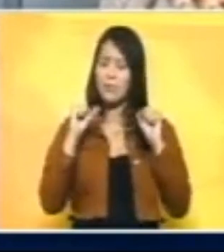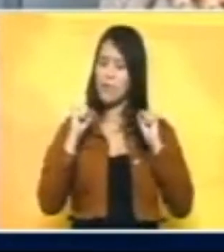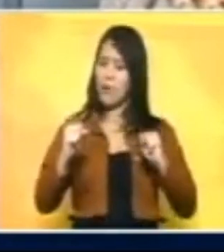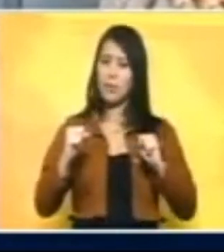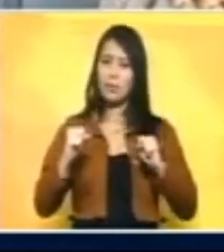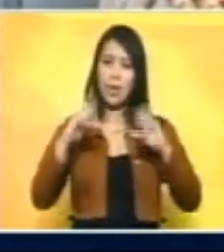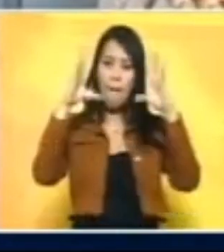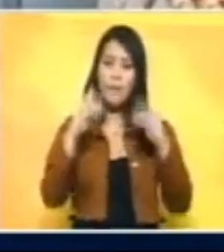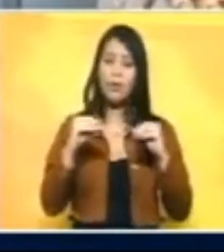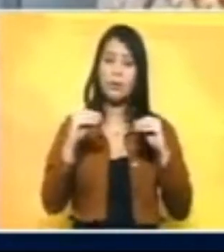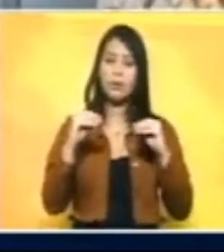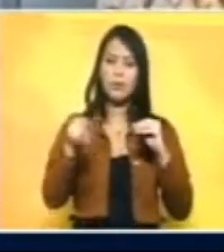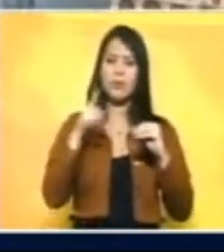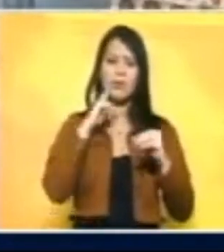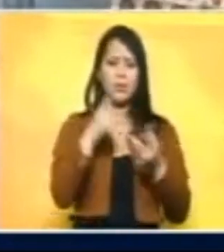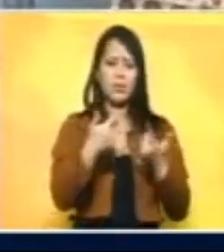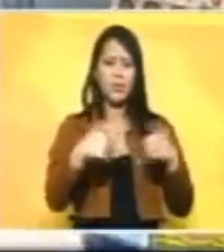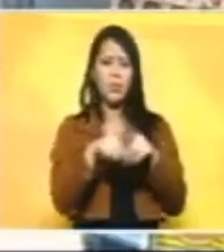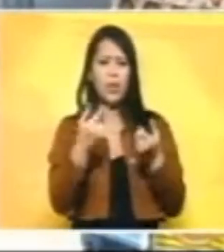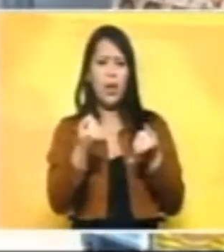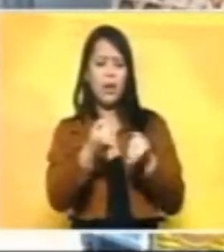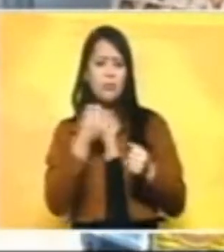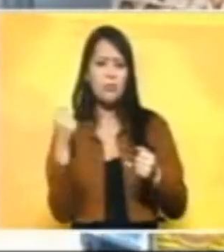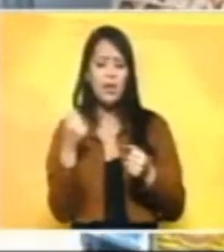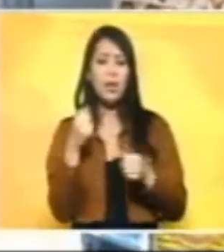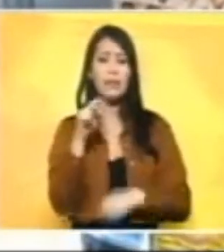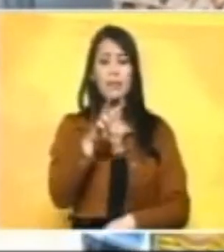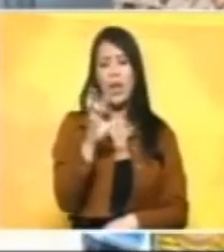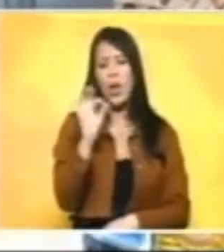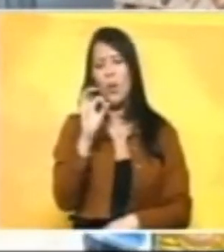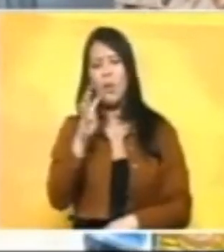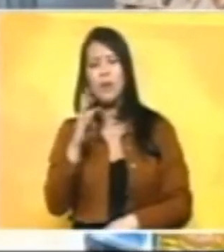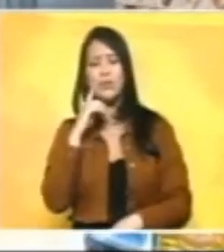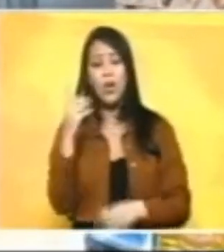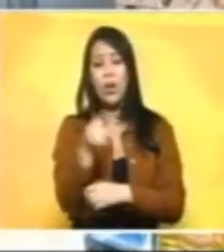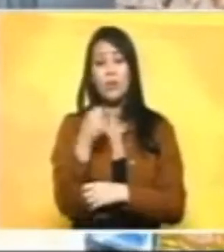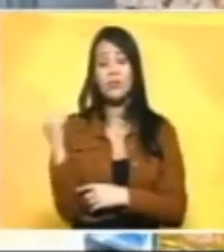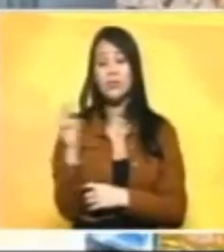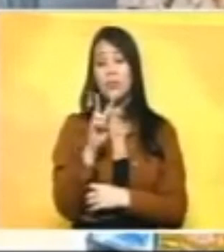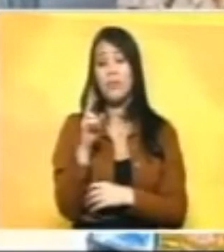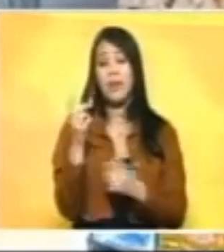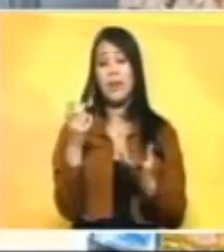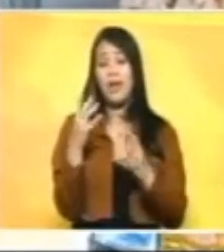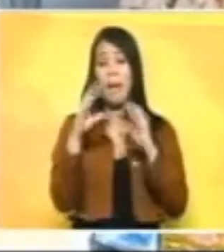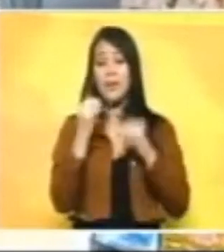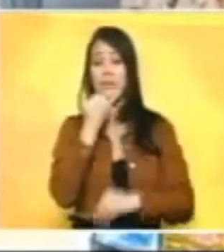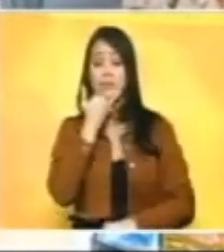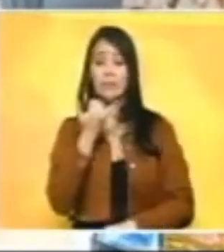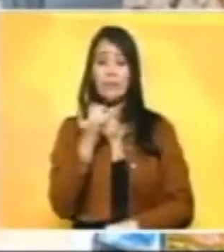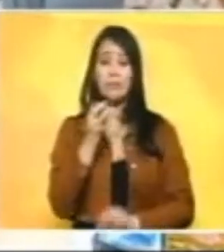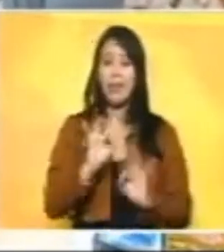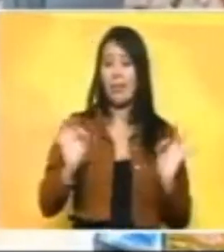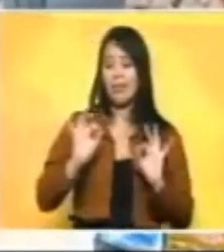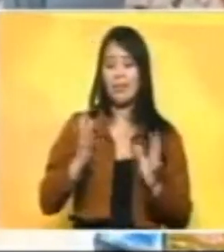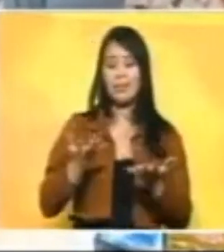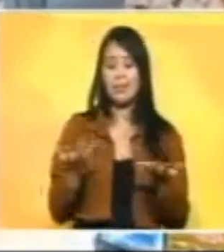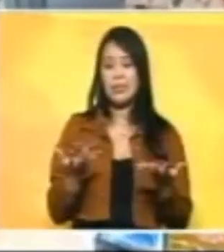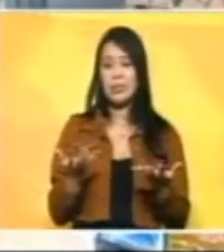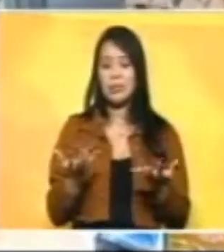dañan los aparatos de una. 3, 4 aire acondicionado, 2 neveras en función